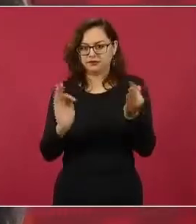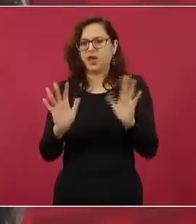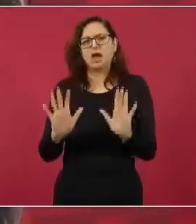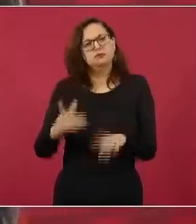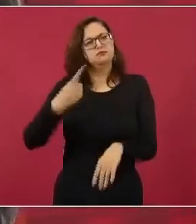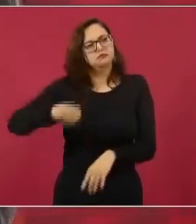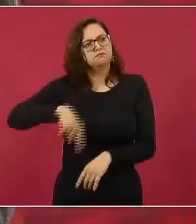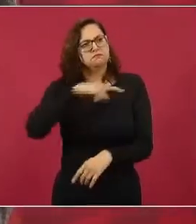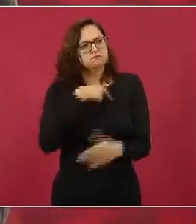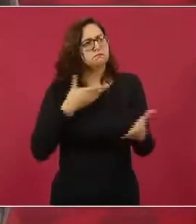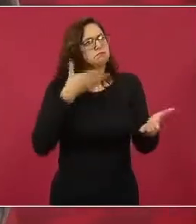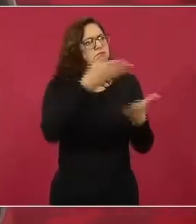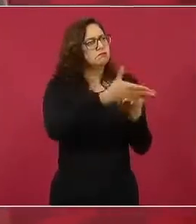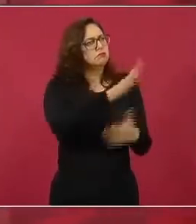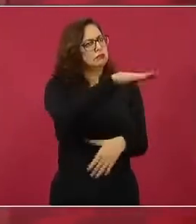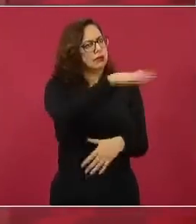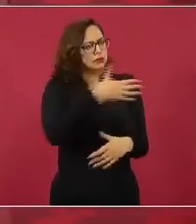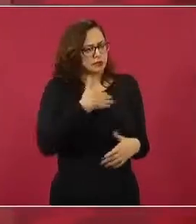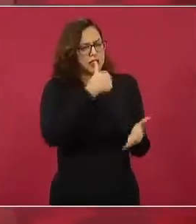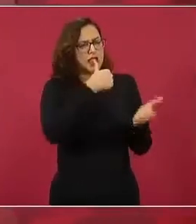para poder ser representante.